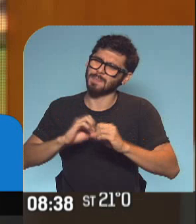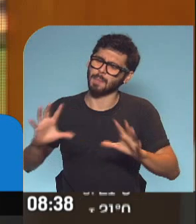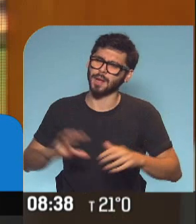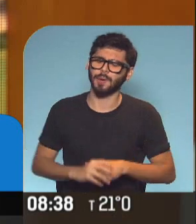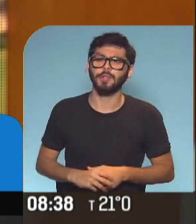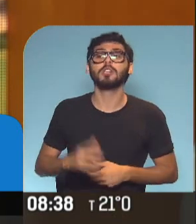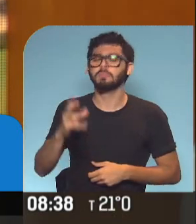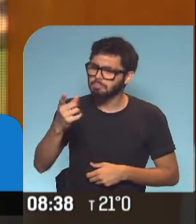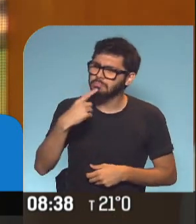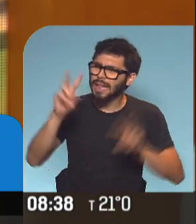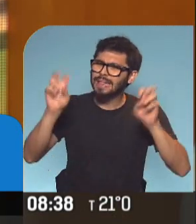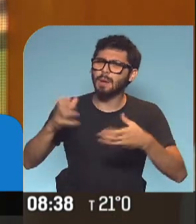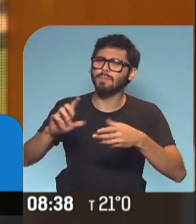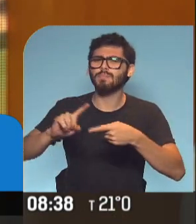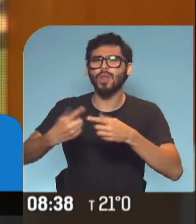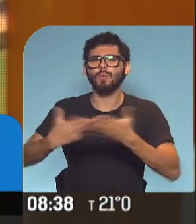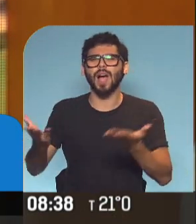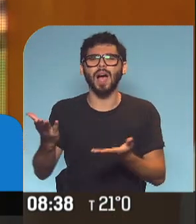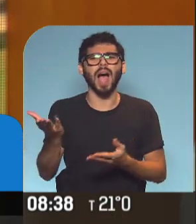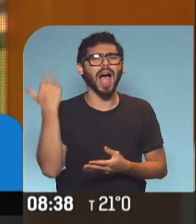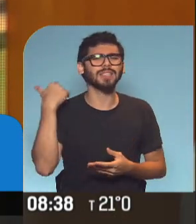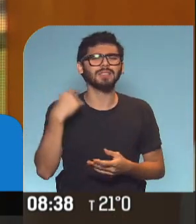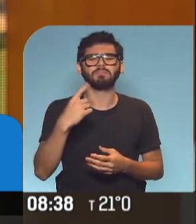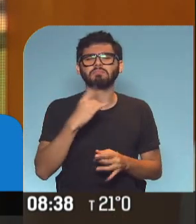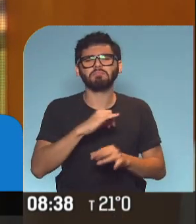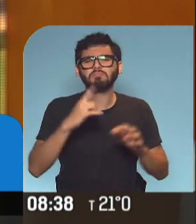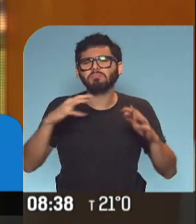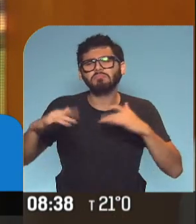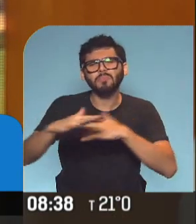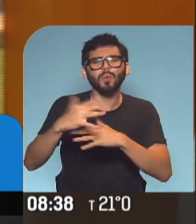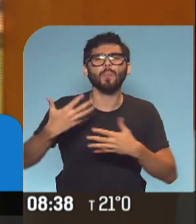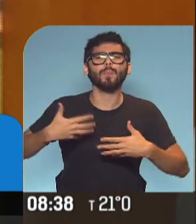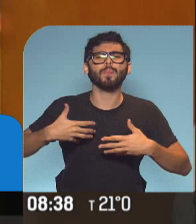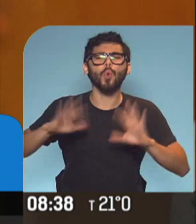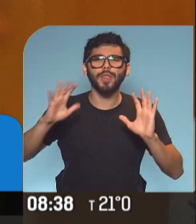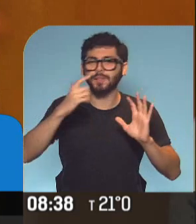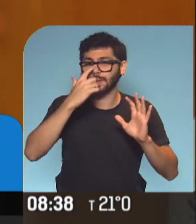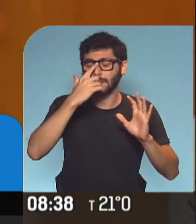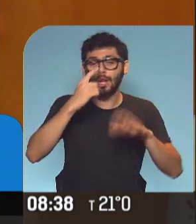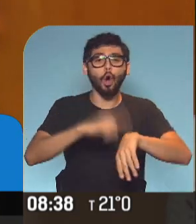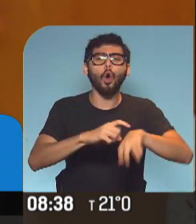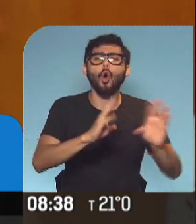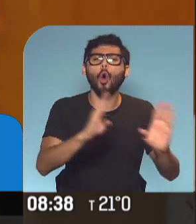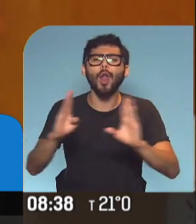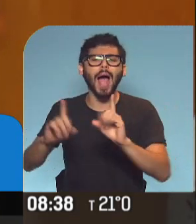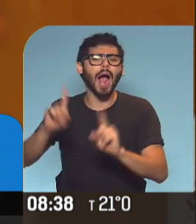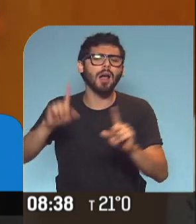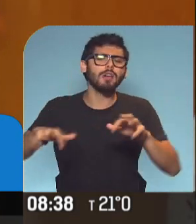políticas públicas ayer también se habló de posibles restricciones de circulación por horarios